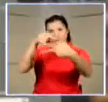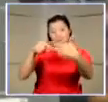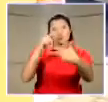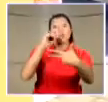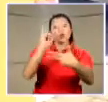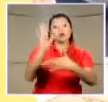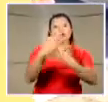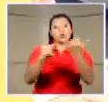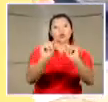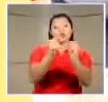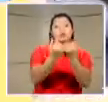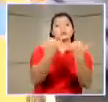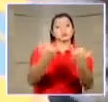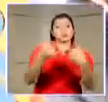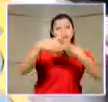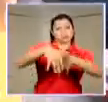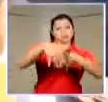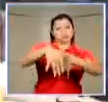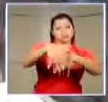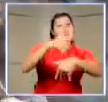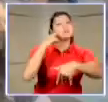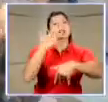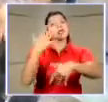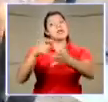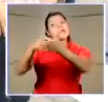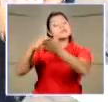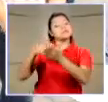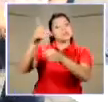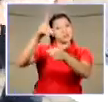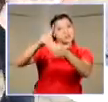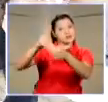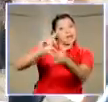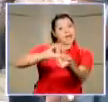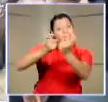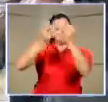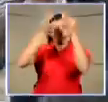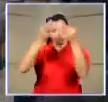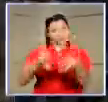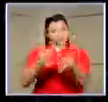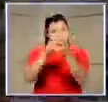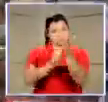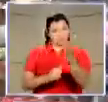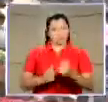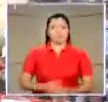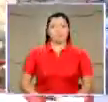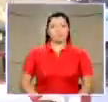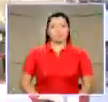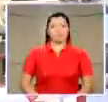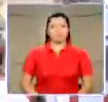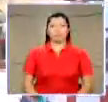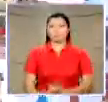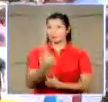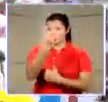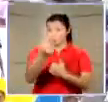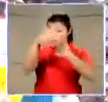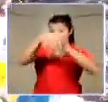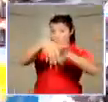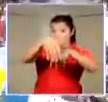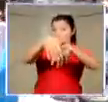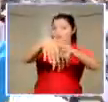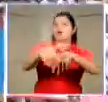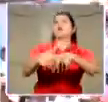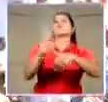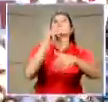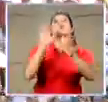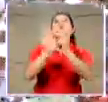organizaron marchas en donde le exigieron a los legisladores revertir los recortes realizados. Una de esas manifestaciones fue la de